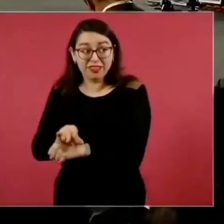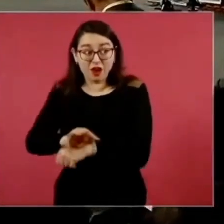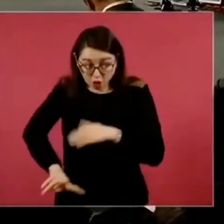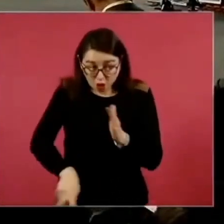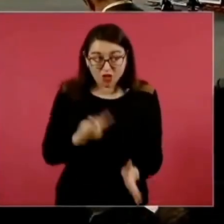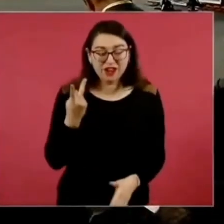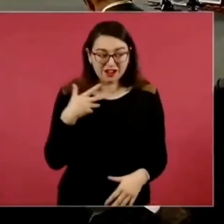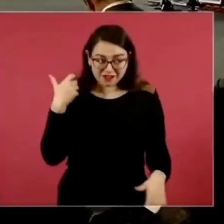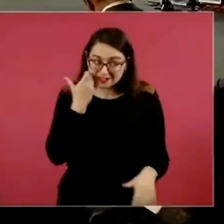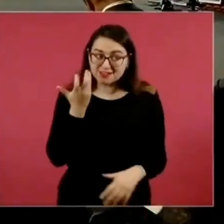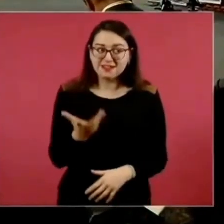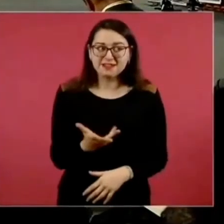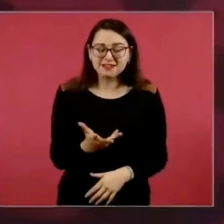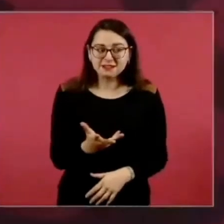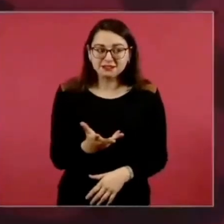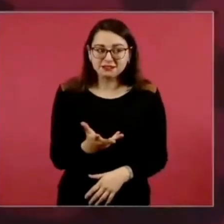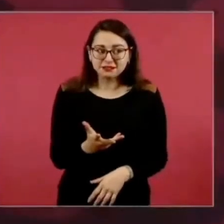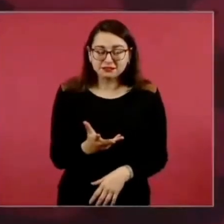vienen las huelgas